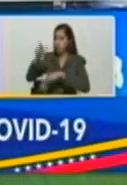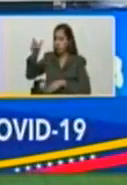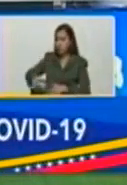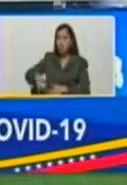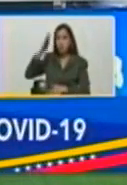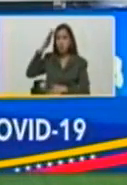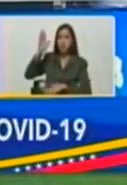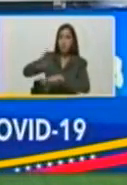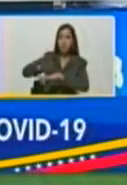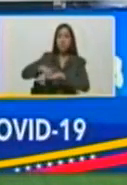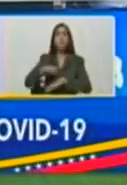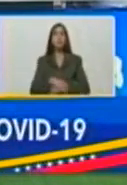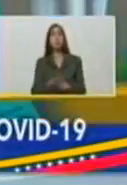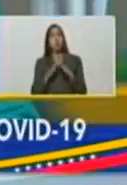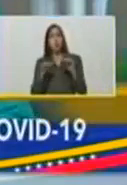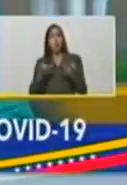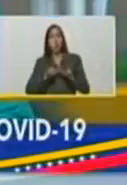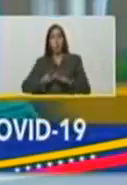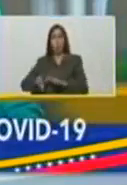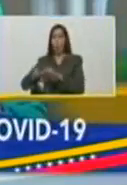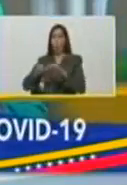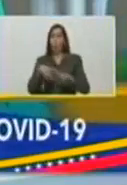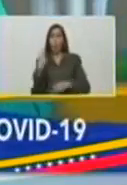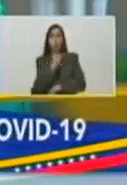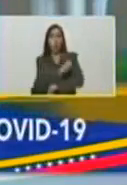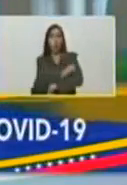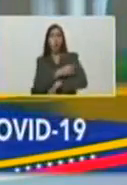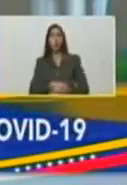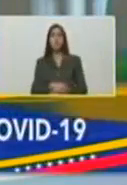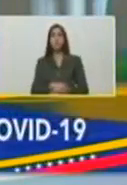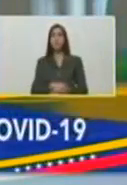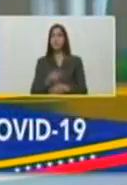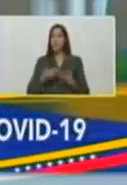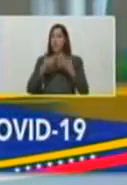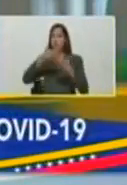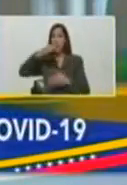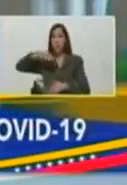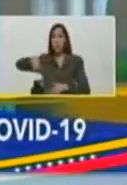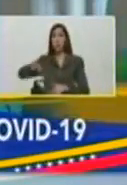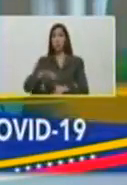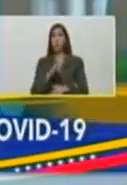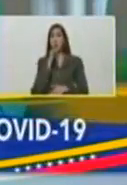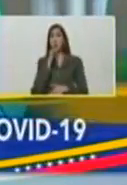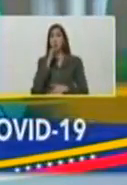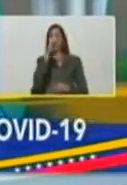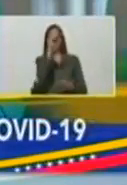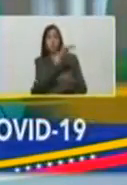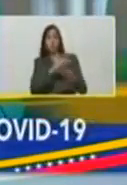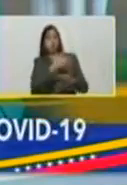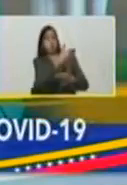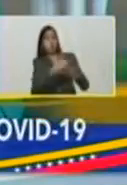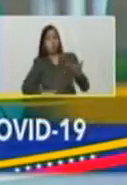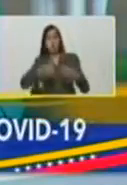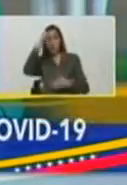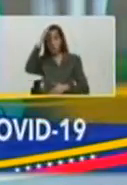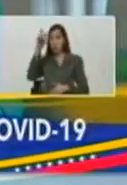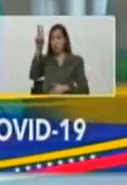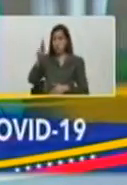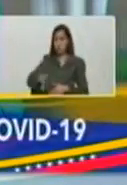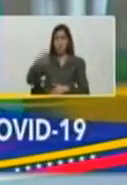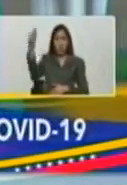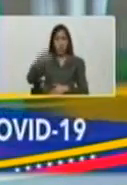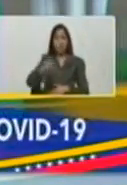ampliando todos los espacios de la vacunación para nuestro pueblo. Aquí tengo un informe, les voy a leer, como siempre los domingos, el